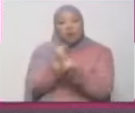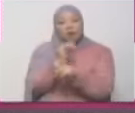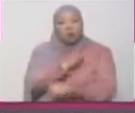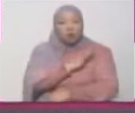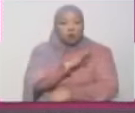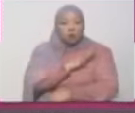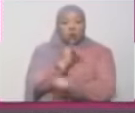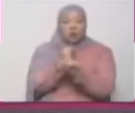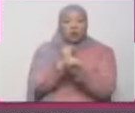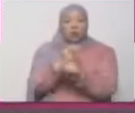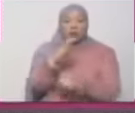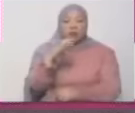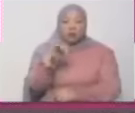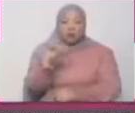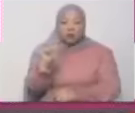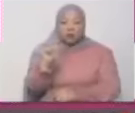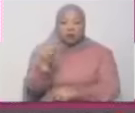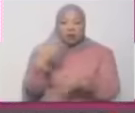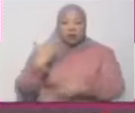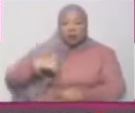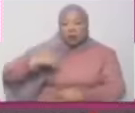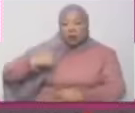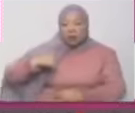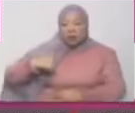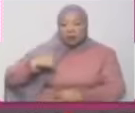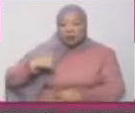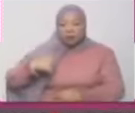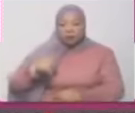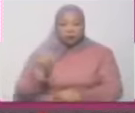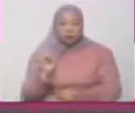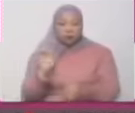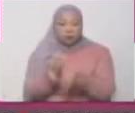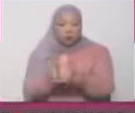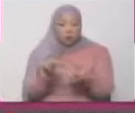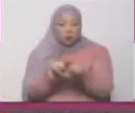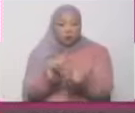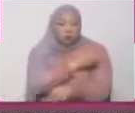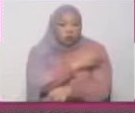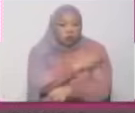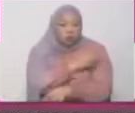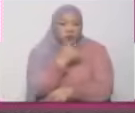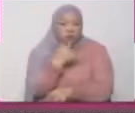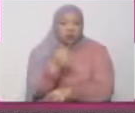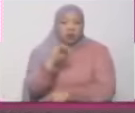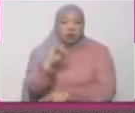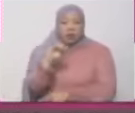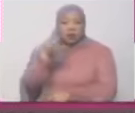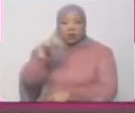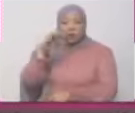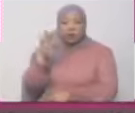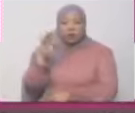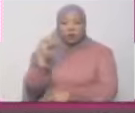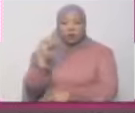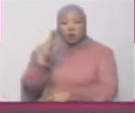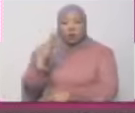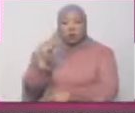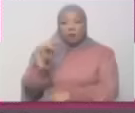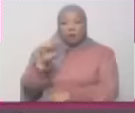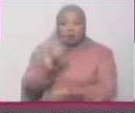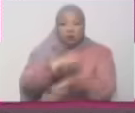CIA radicado en Argentina, del fascismo. Infobae, anótenlo, Infobae se